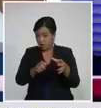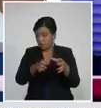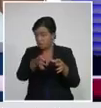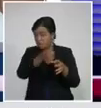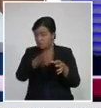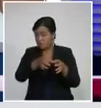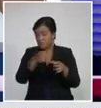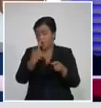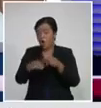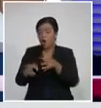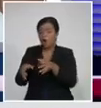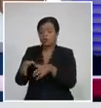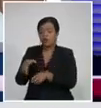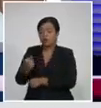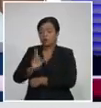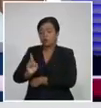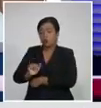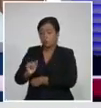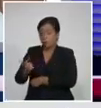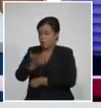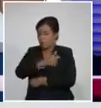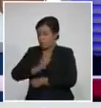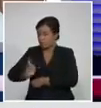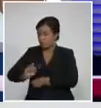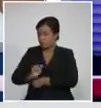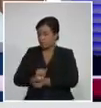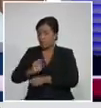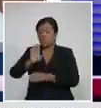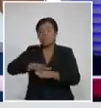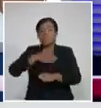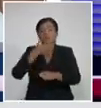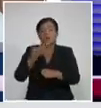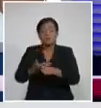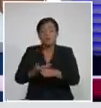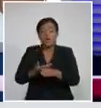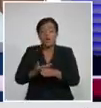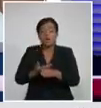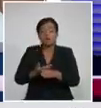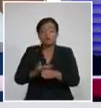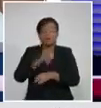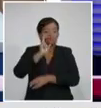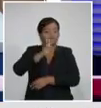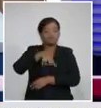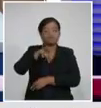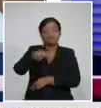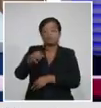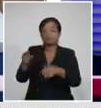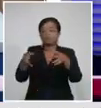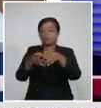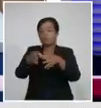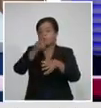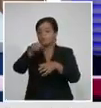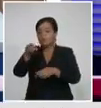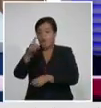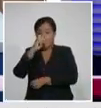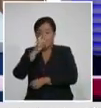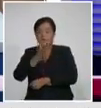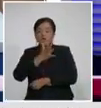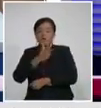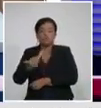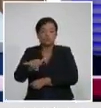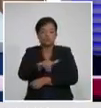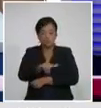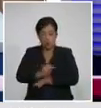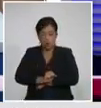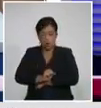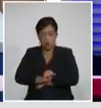no. Bueno, ahora yo después busco un grupo de personas que tengan edades similares, digamos, me hago